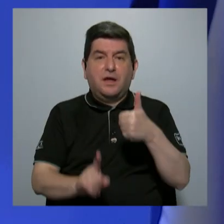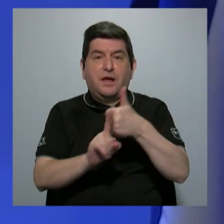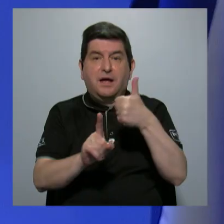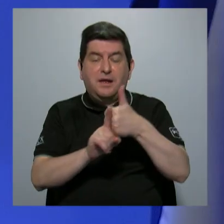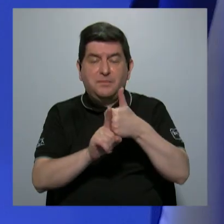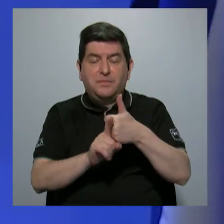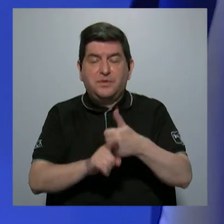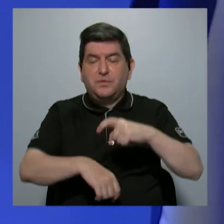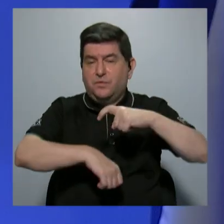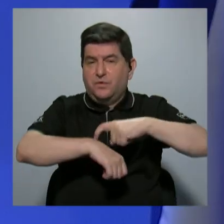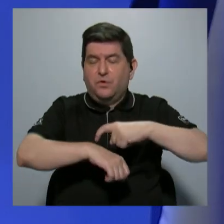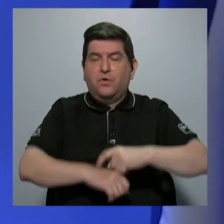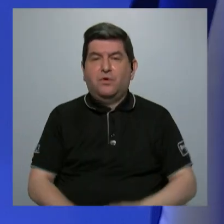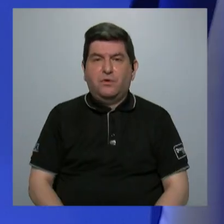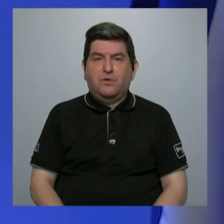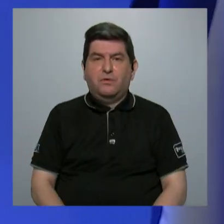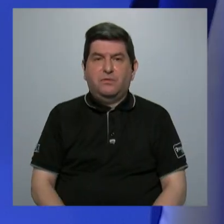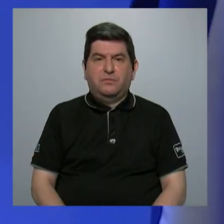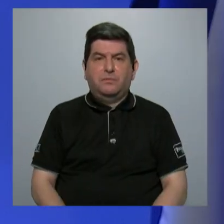tiempo ejercer